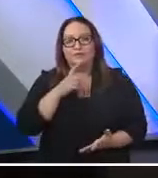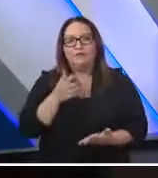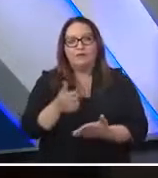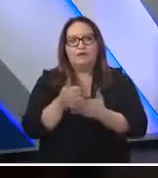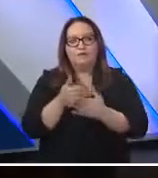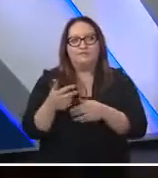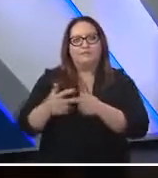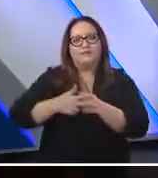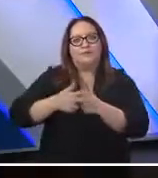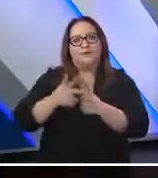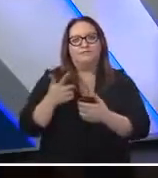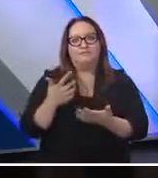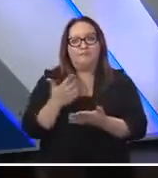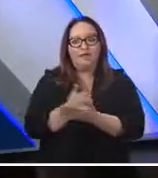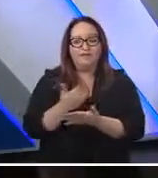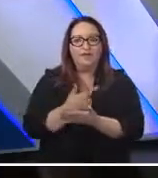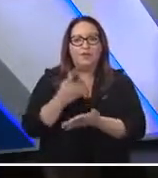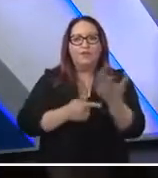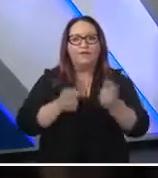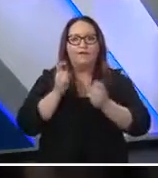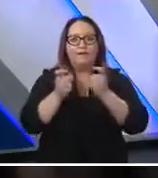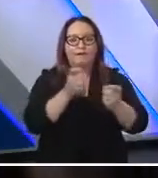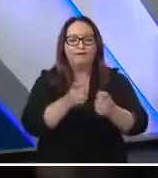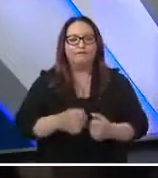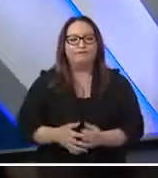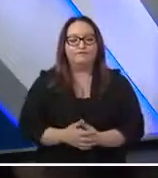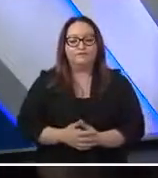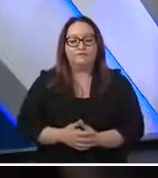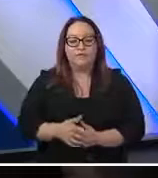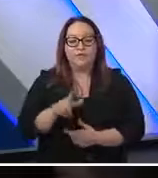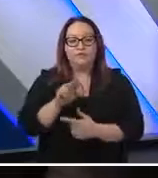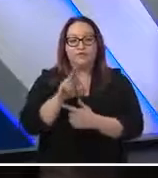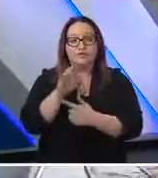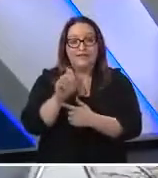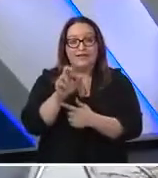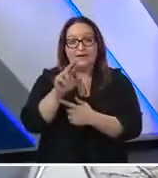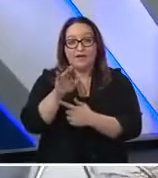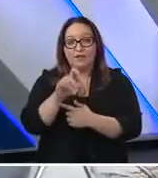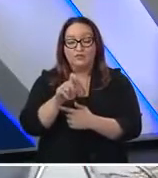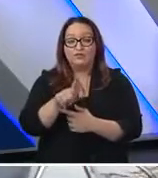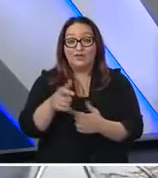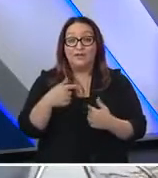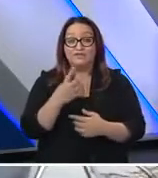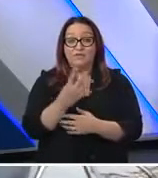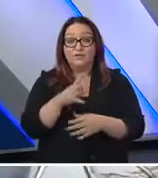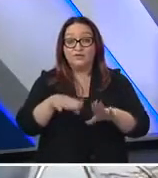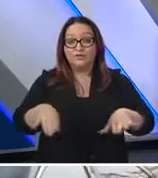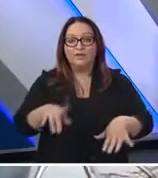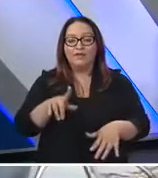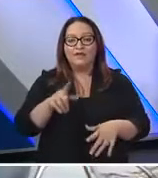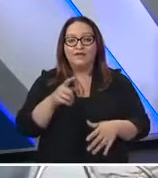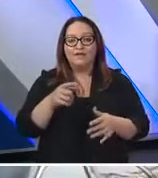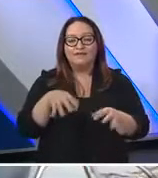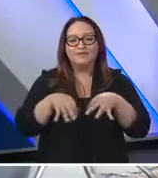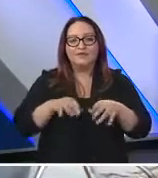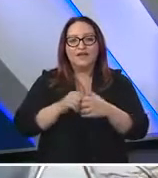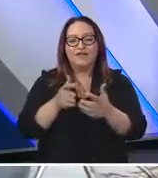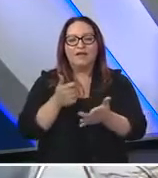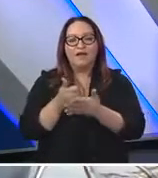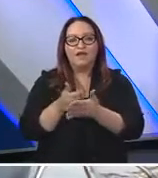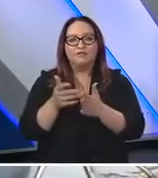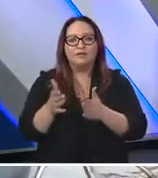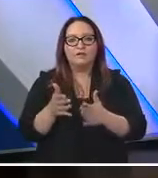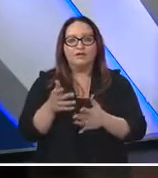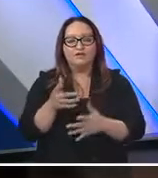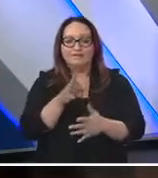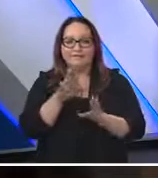aprovechar lo que estoy dando lucía ramos madre de cuatro estudiantes se explica como este plan ayuda a sus hijos a mantenerse